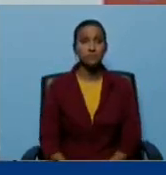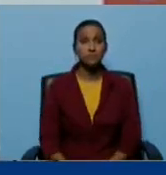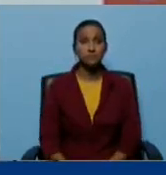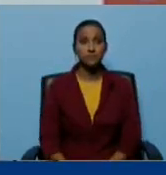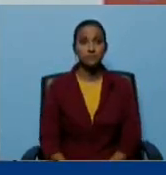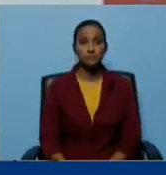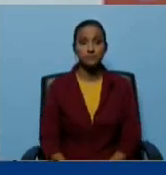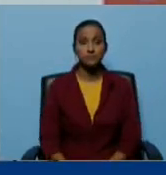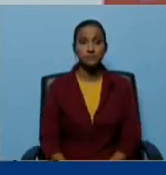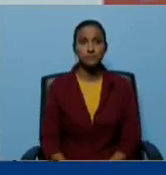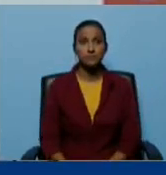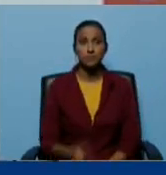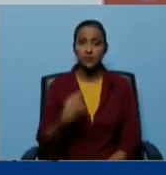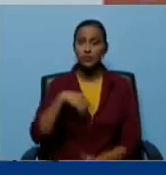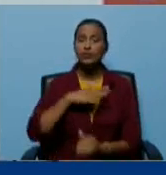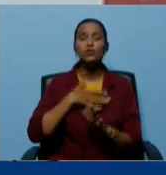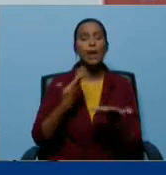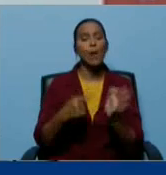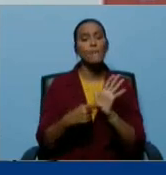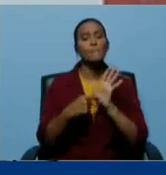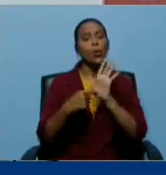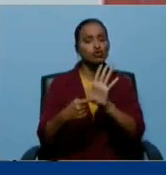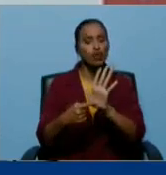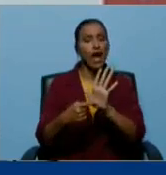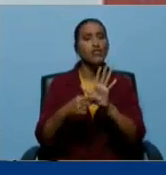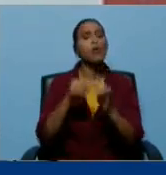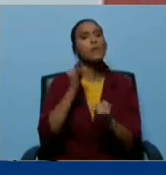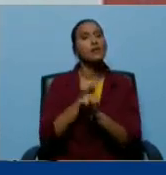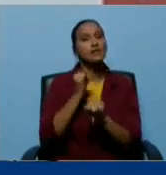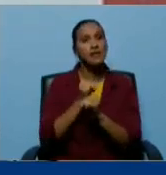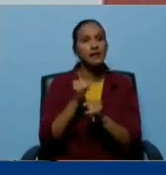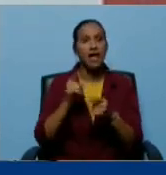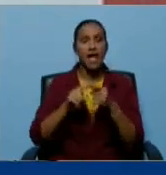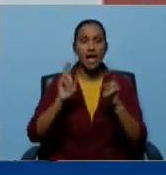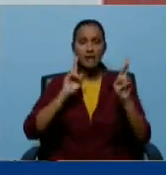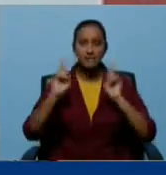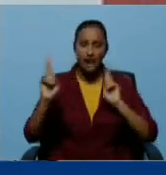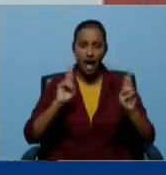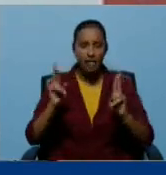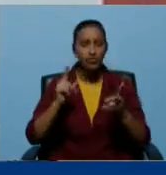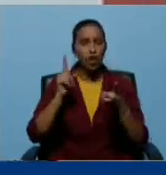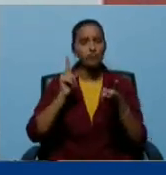Estamos transmitiendo por redes, radios, medios y paredes.